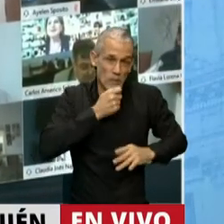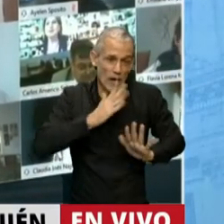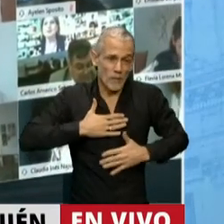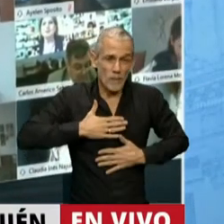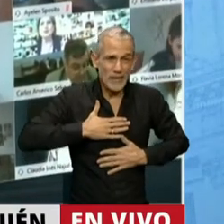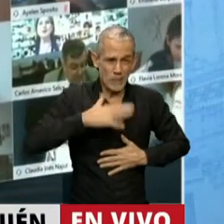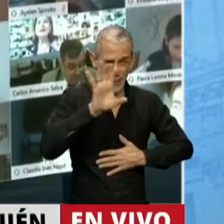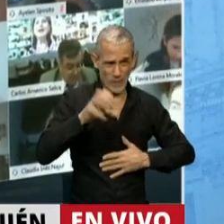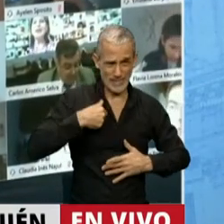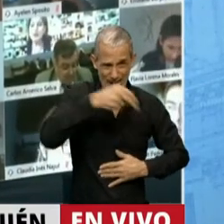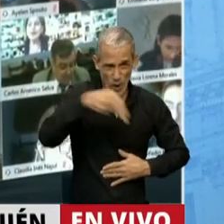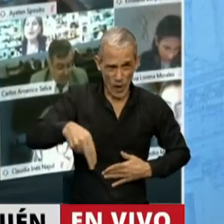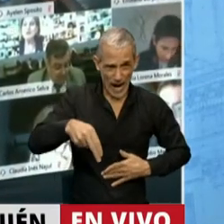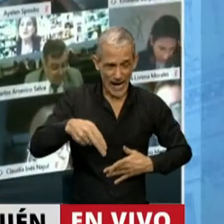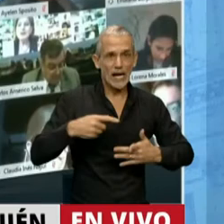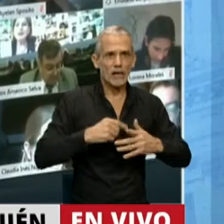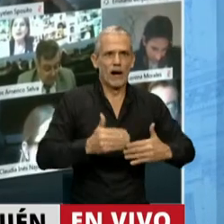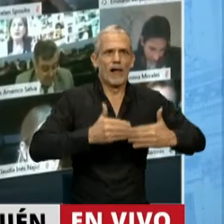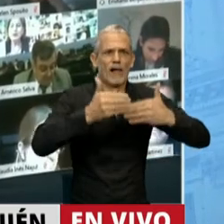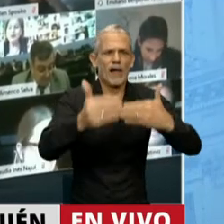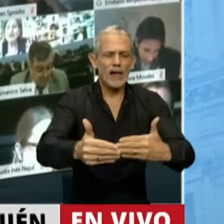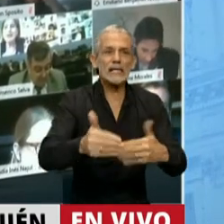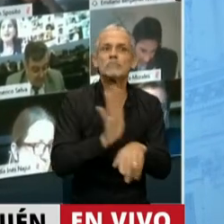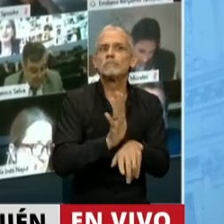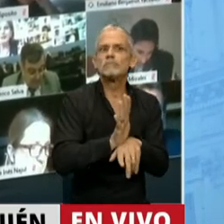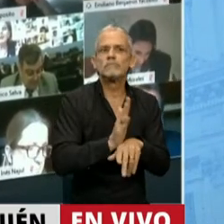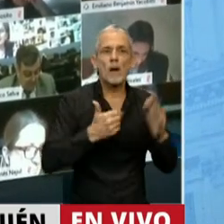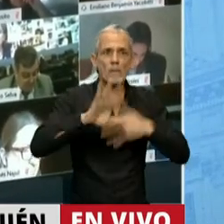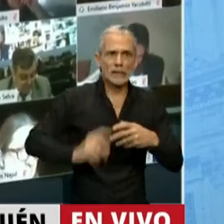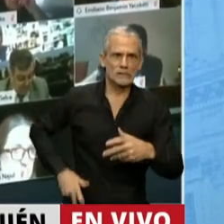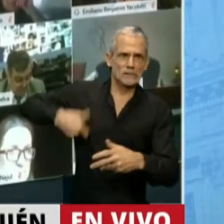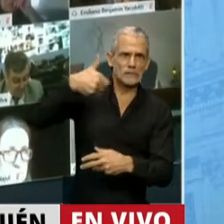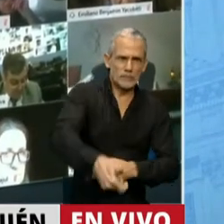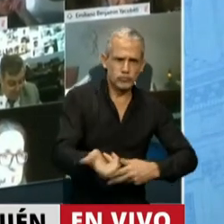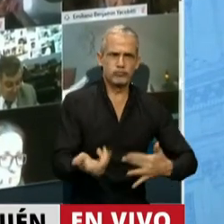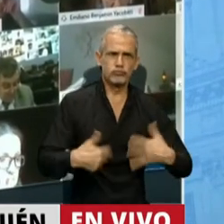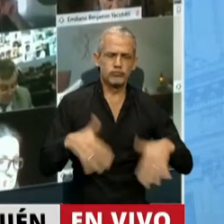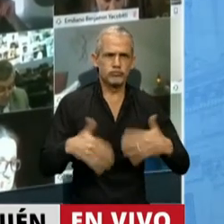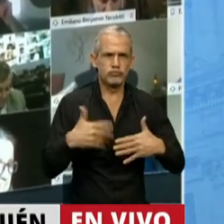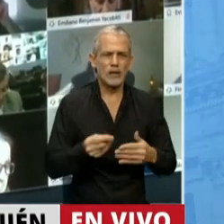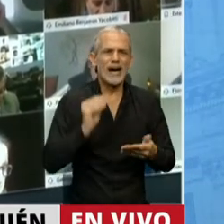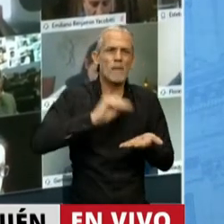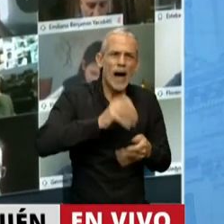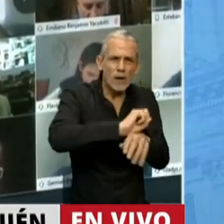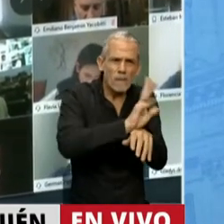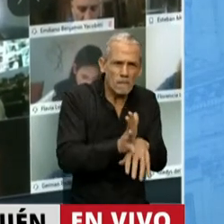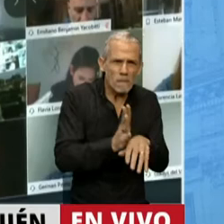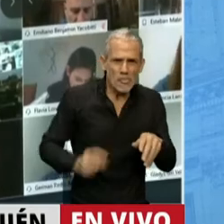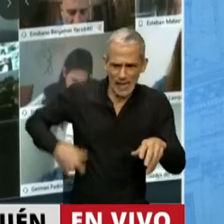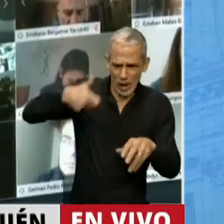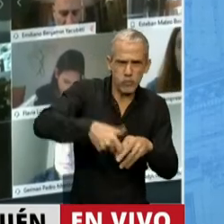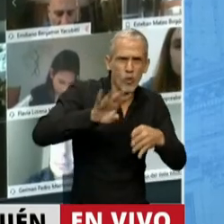provincia, Neuquén, estas dilaciones significaron mayores erogaciones que, sumadas a la situación de la